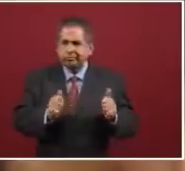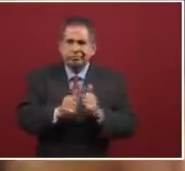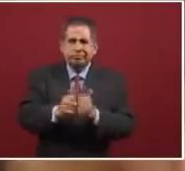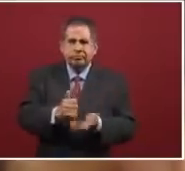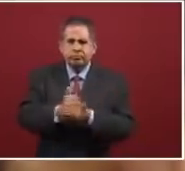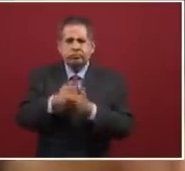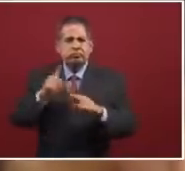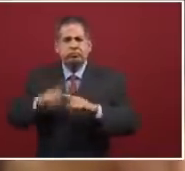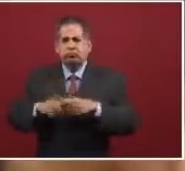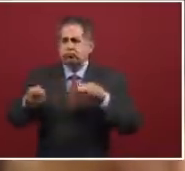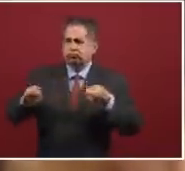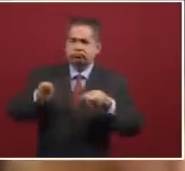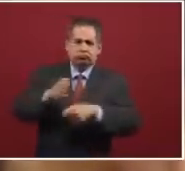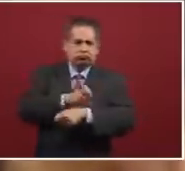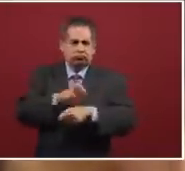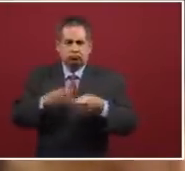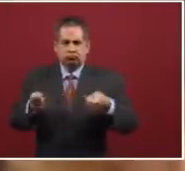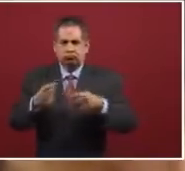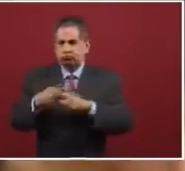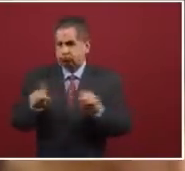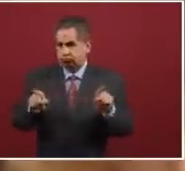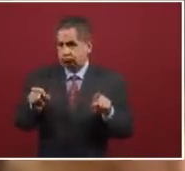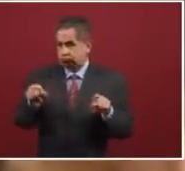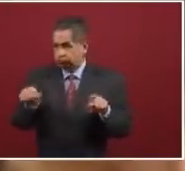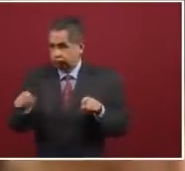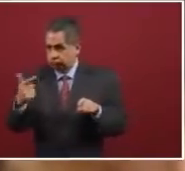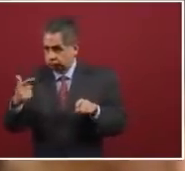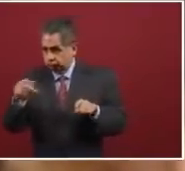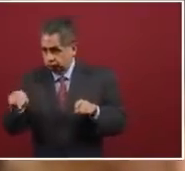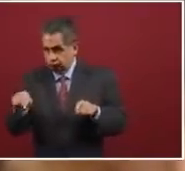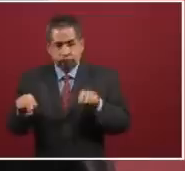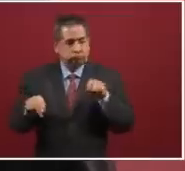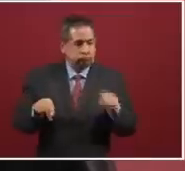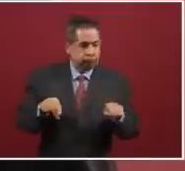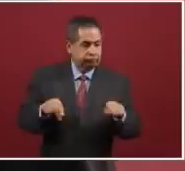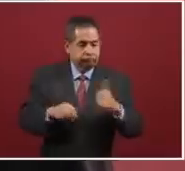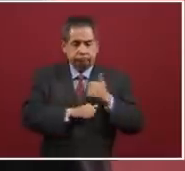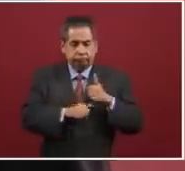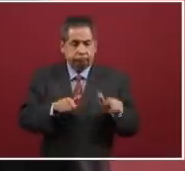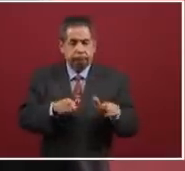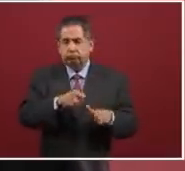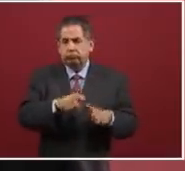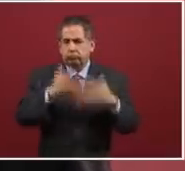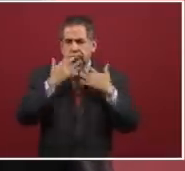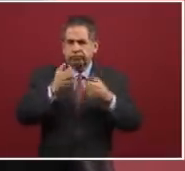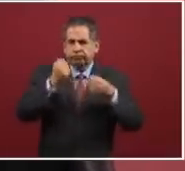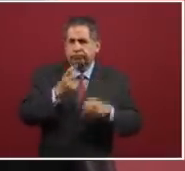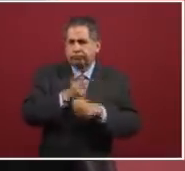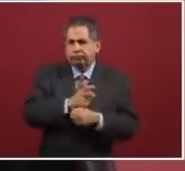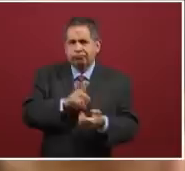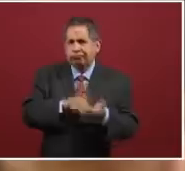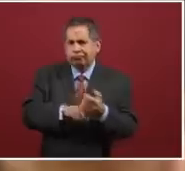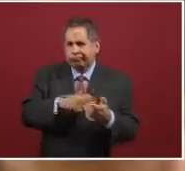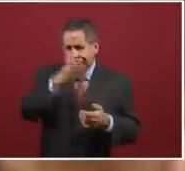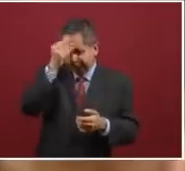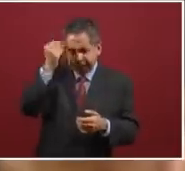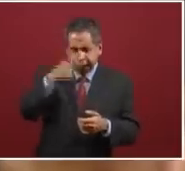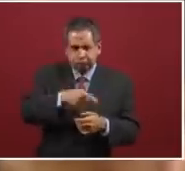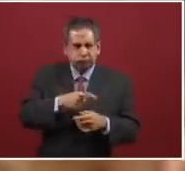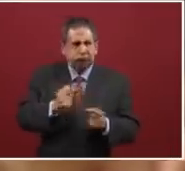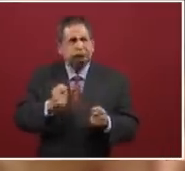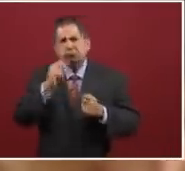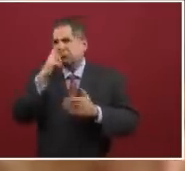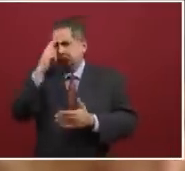está coordinando que estos elementos activos que no tienen capacitación en seguridad pública no cometan este tipo